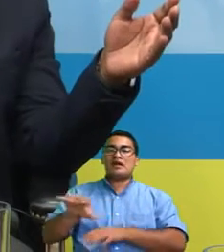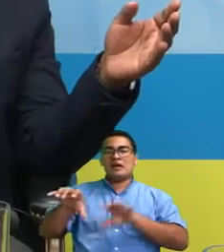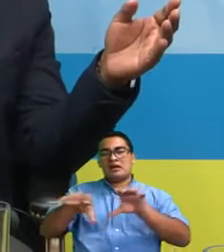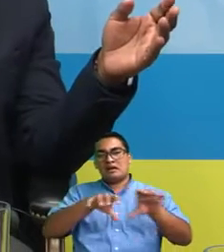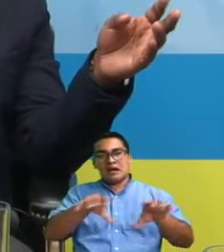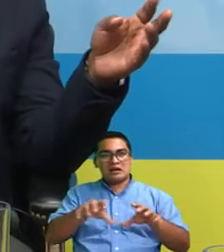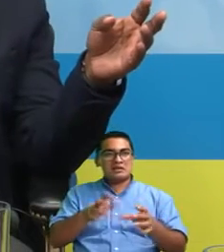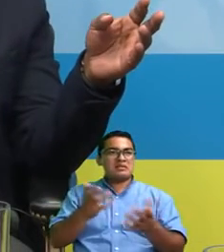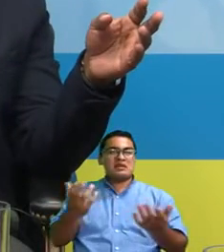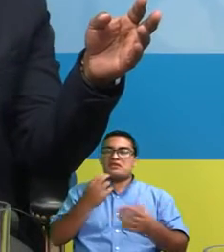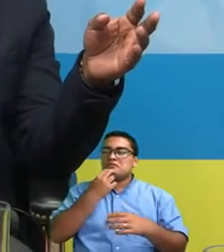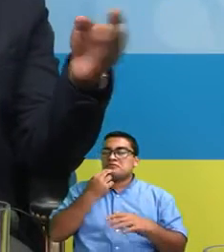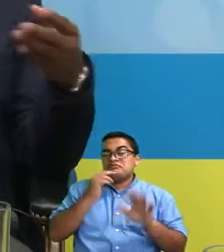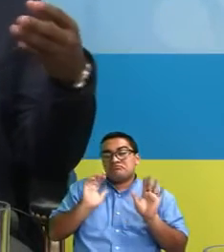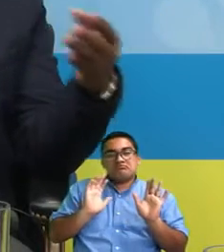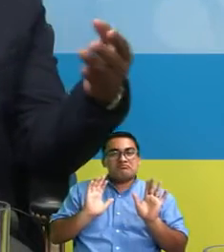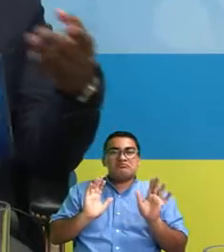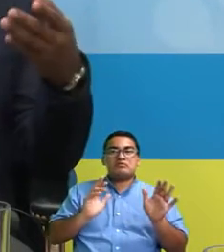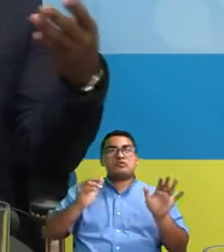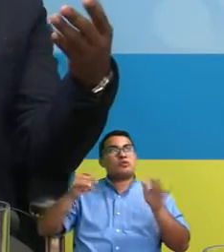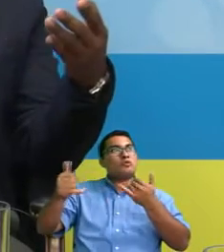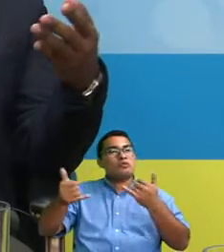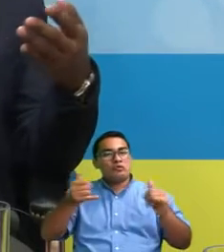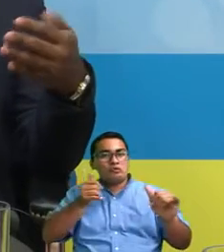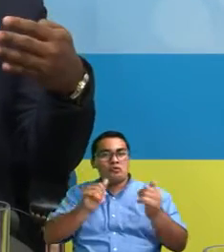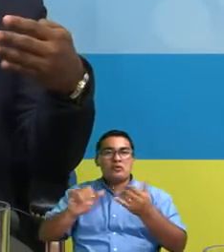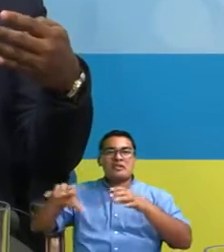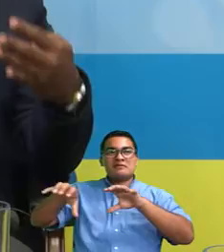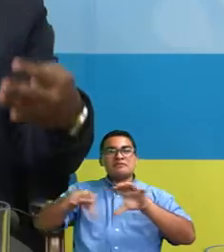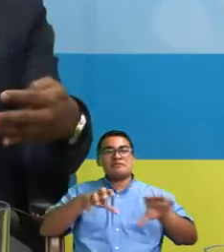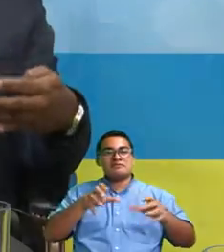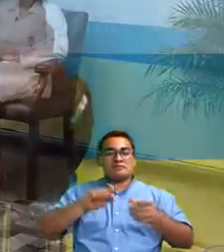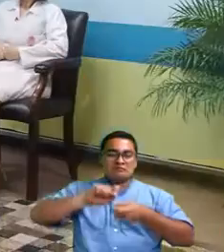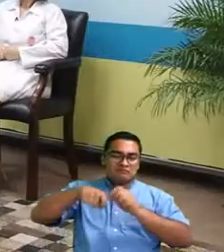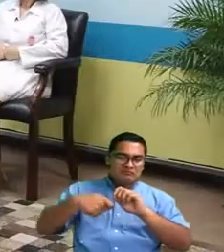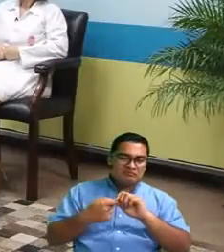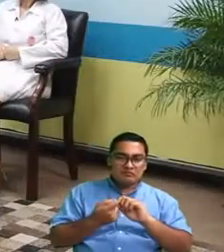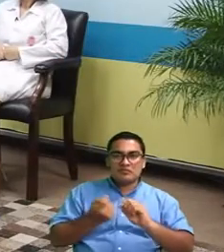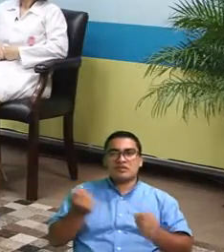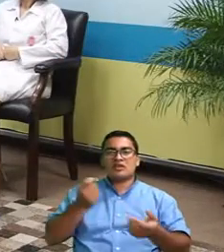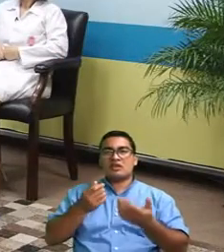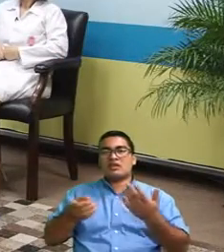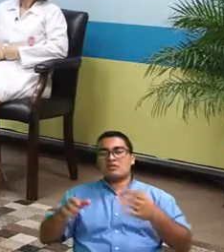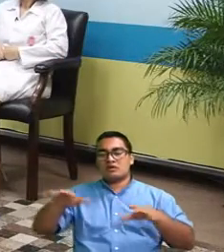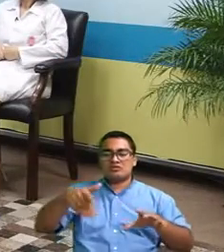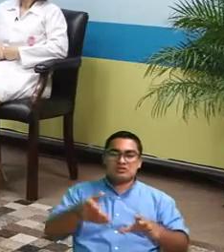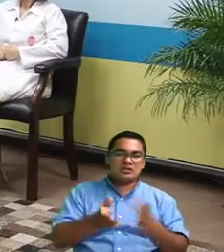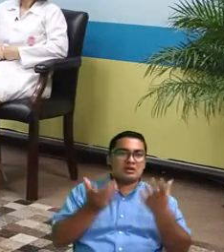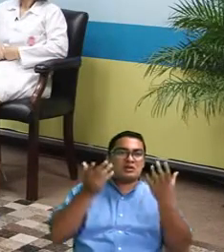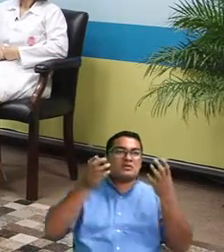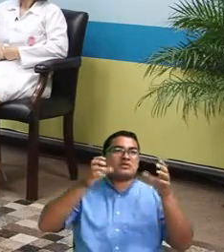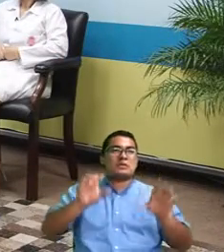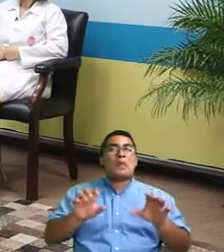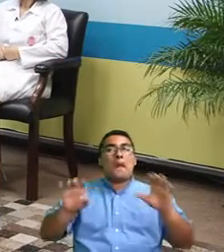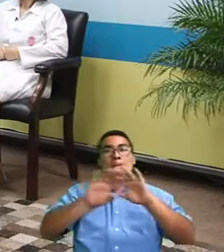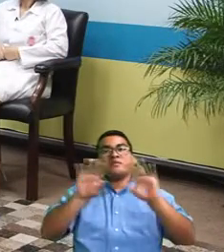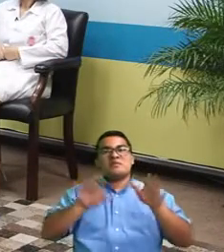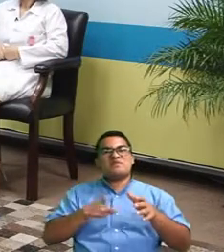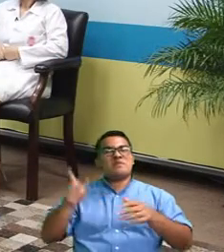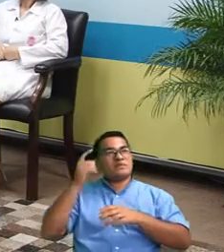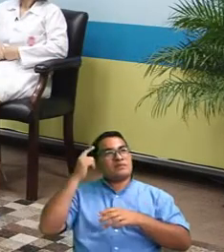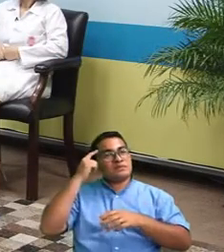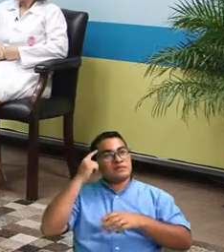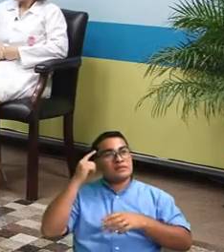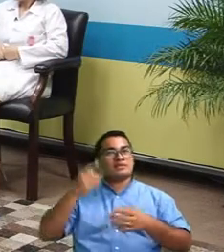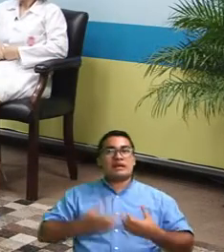un albergue que ustedes tienen. Tenemos un albergue. Hacen otras actividades con el objetivo de que la paciente no esté pensando solo